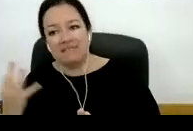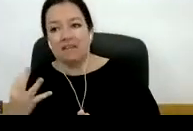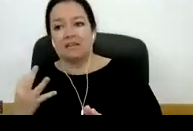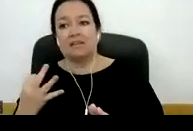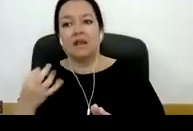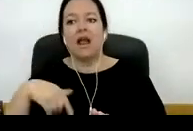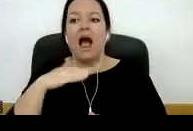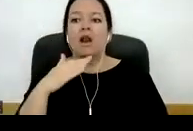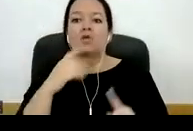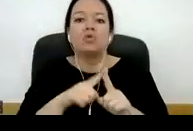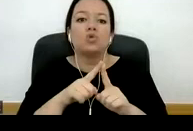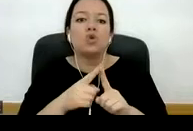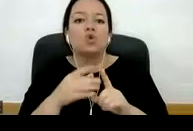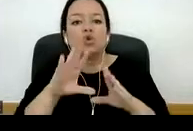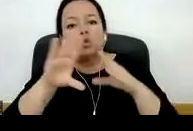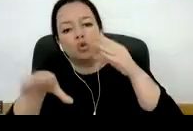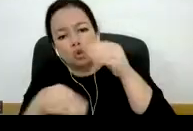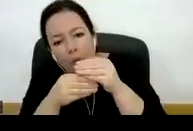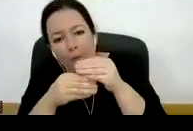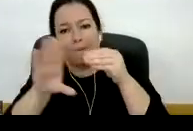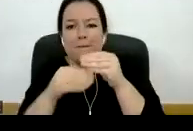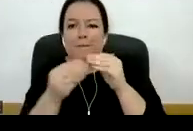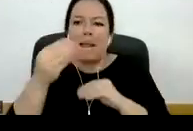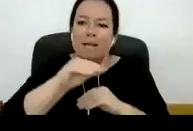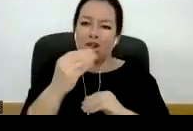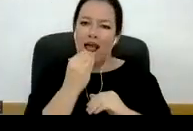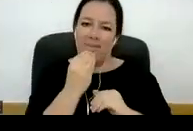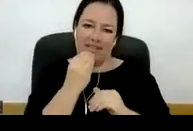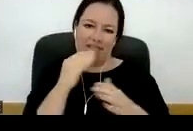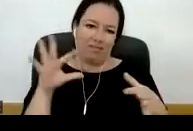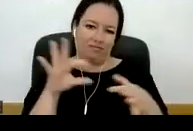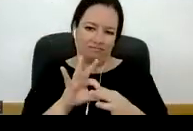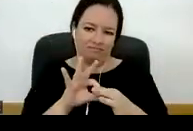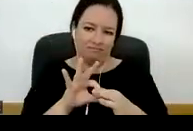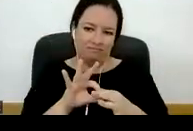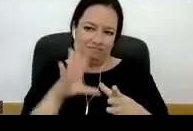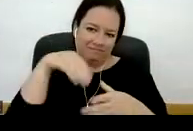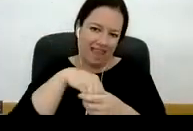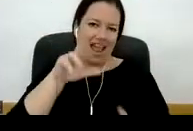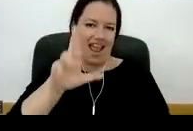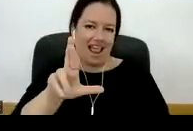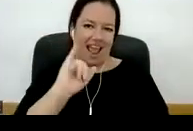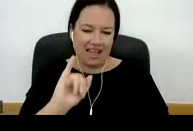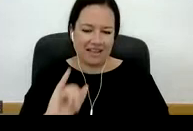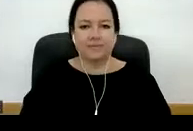utilizar alguno de los suplementos o de los complementos alimenticios que tenemos en LR.